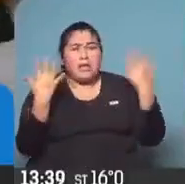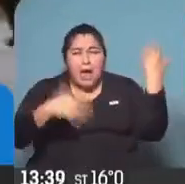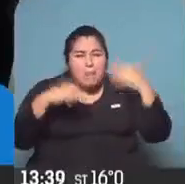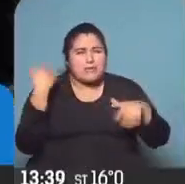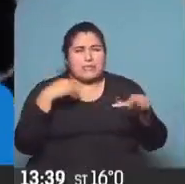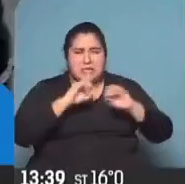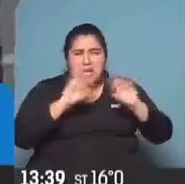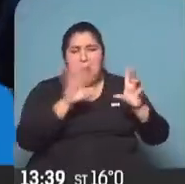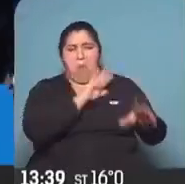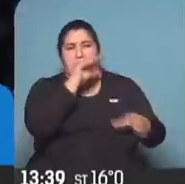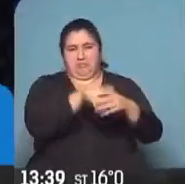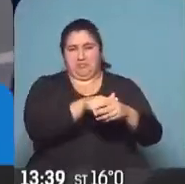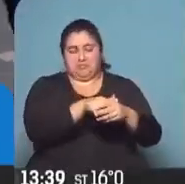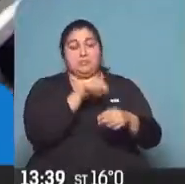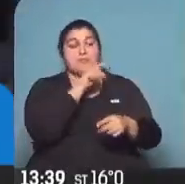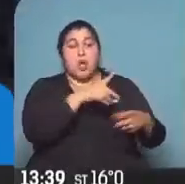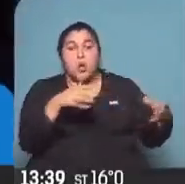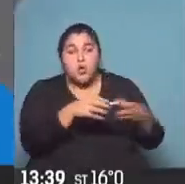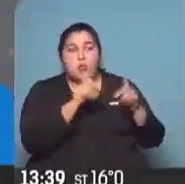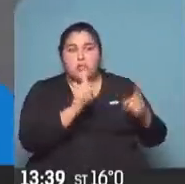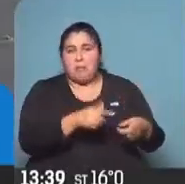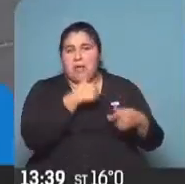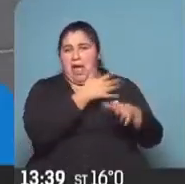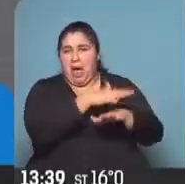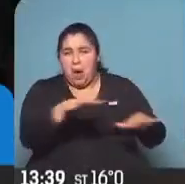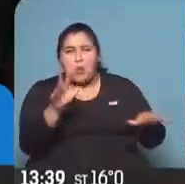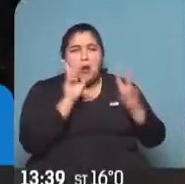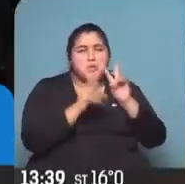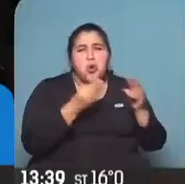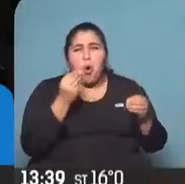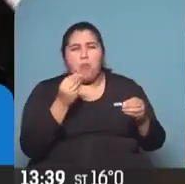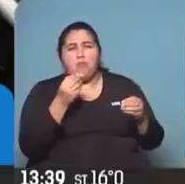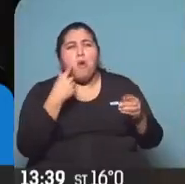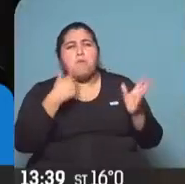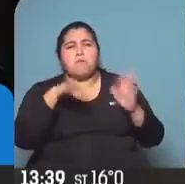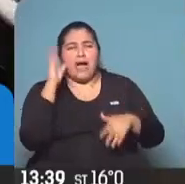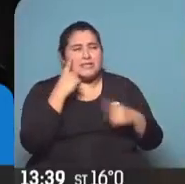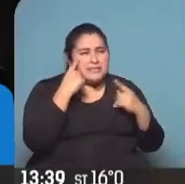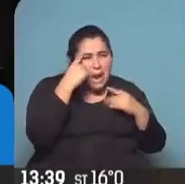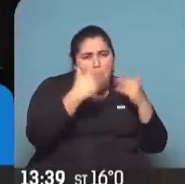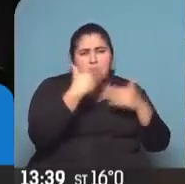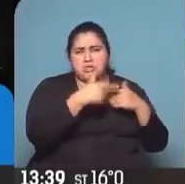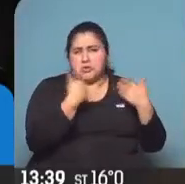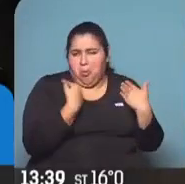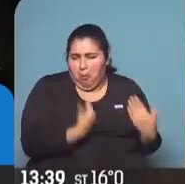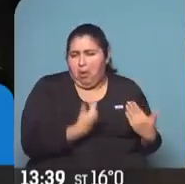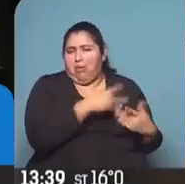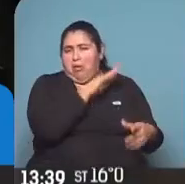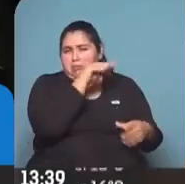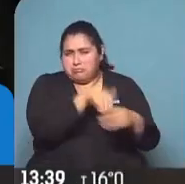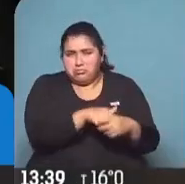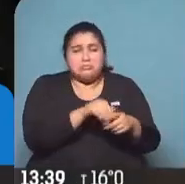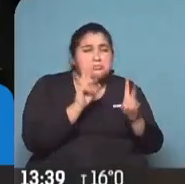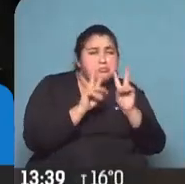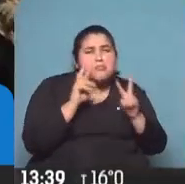la agrupación guardacostas no está actualmente con la capacidad suficiente para realizar tareas de operaciones